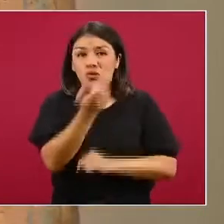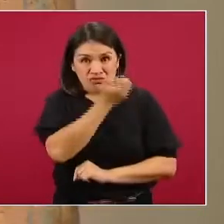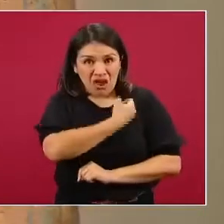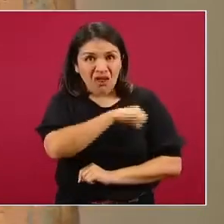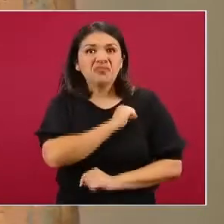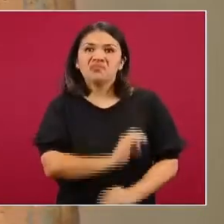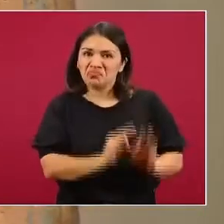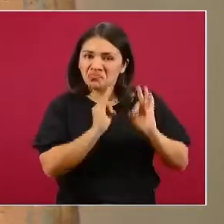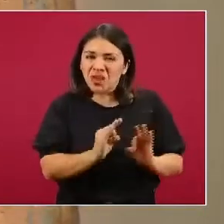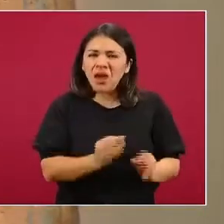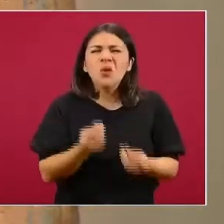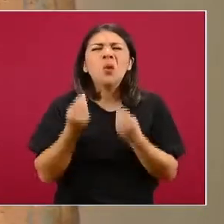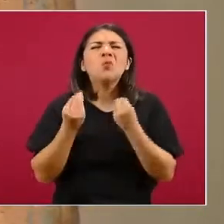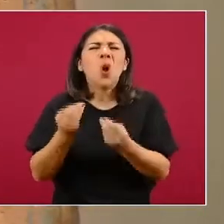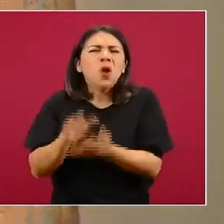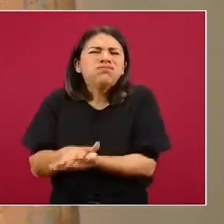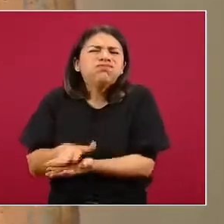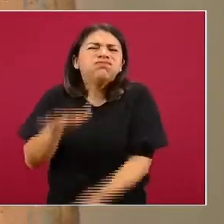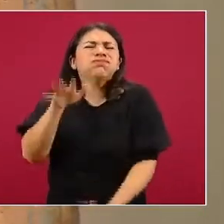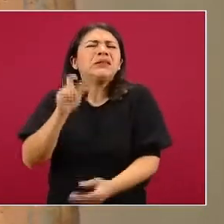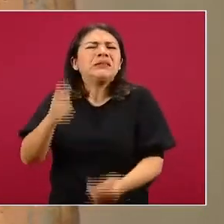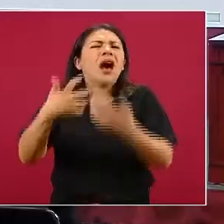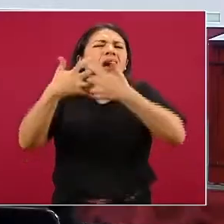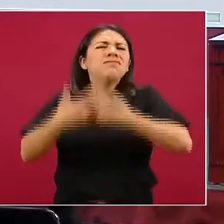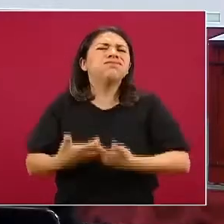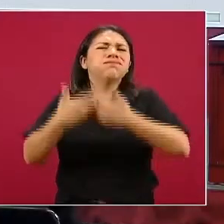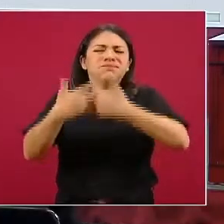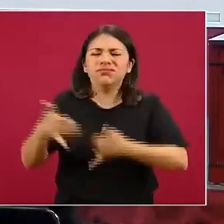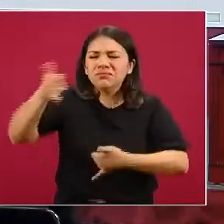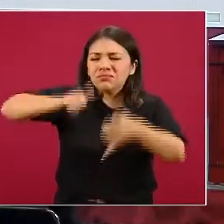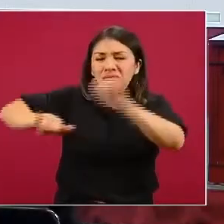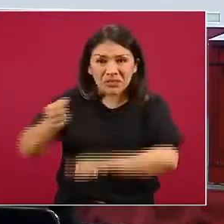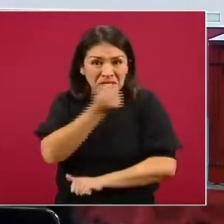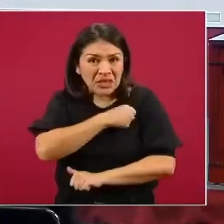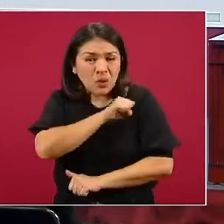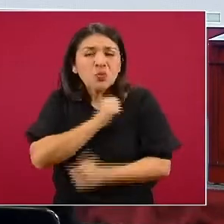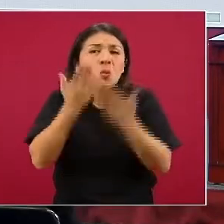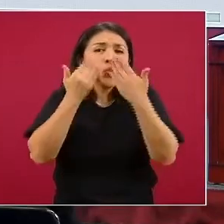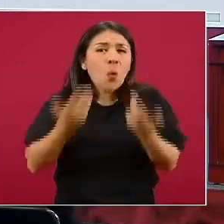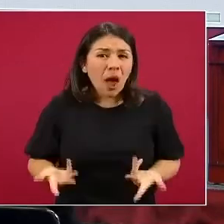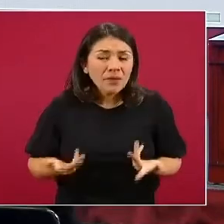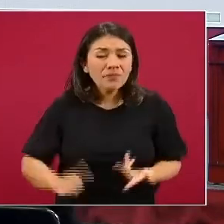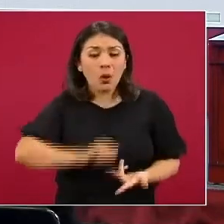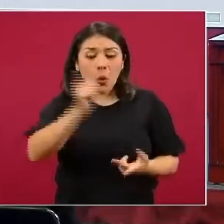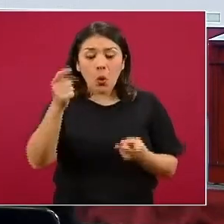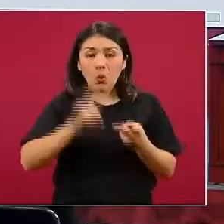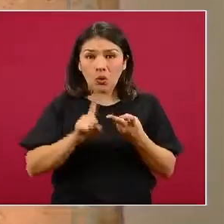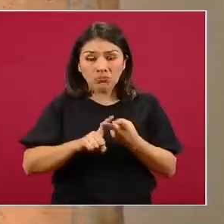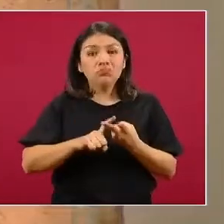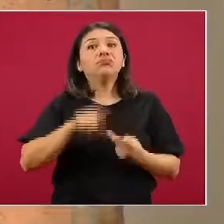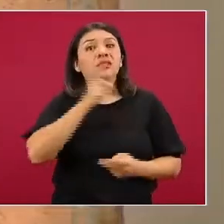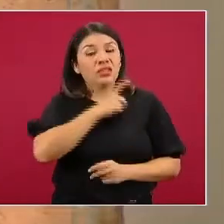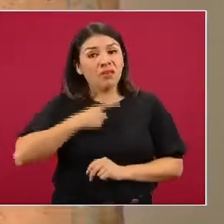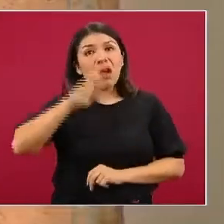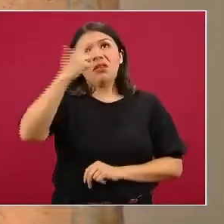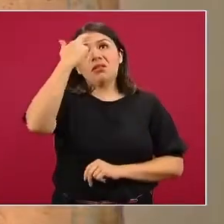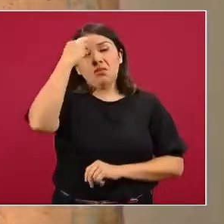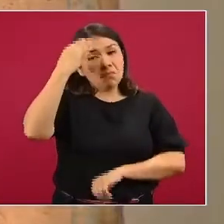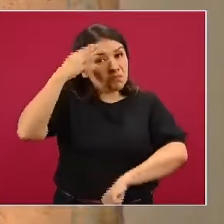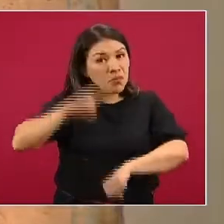son productos procesados y ultraprocesados que no son saludables. Y la otra razón para conmemorar el Día